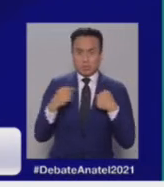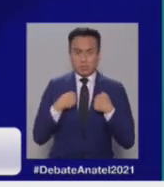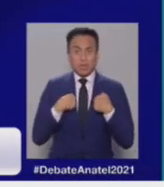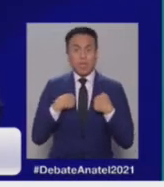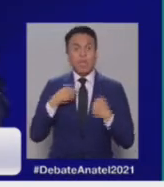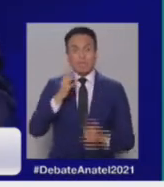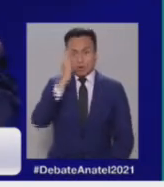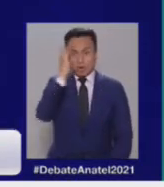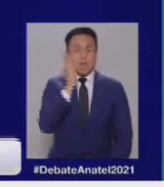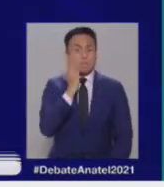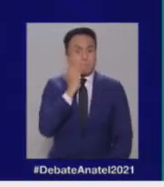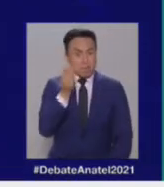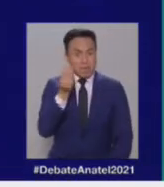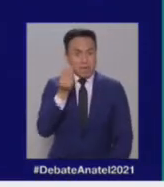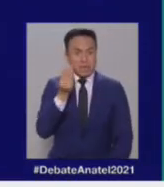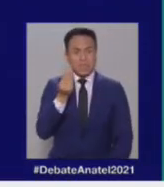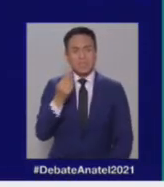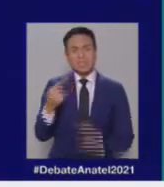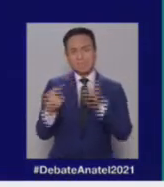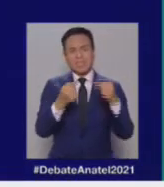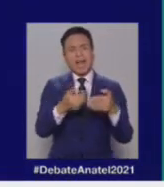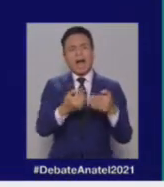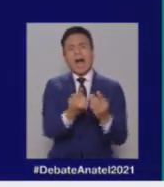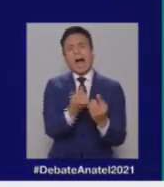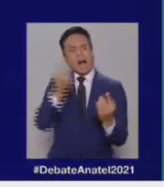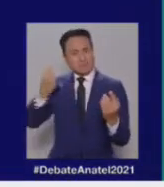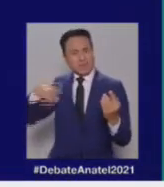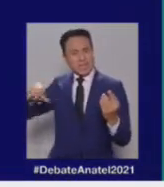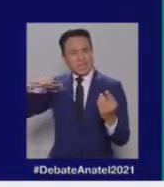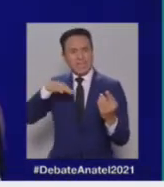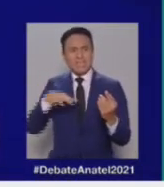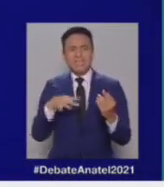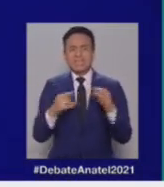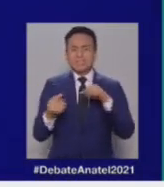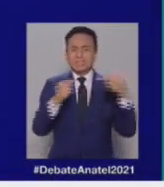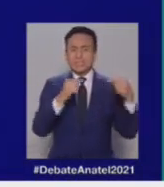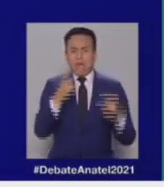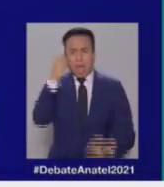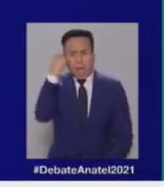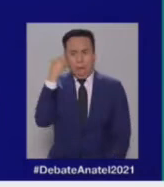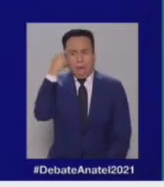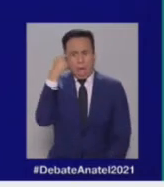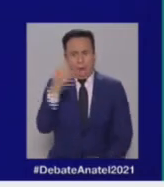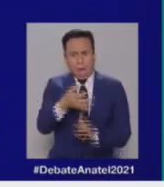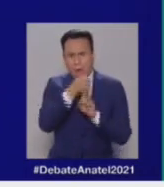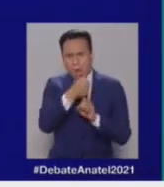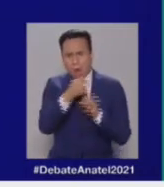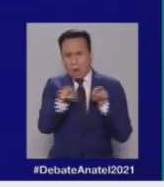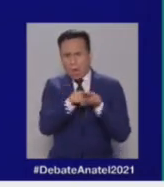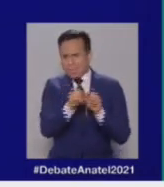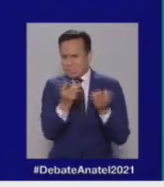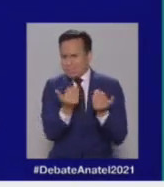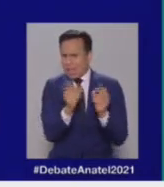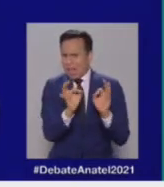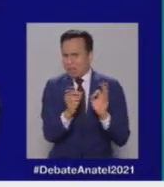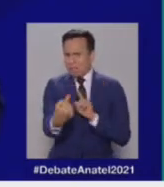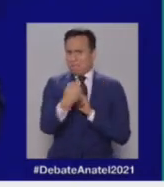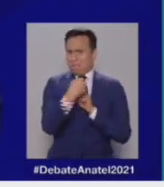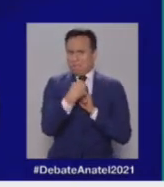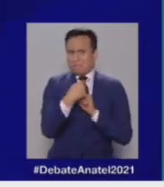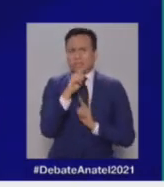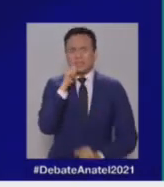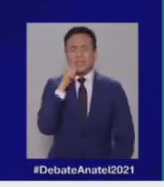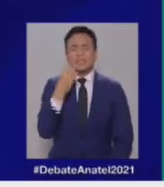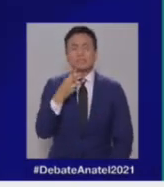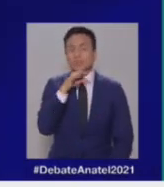José Antonio Kast, a quien lo llamó Doctor Miedo. A lo largo del programa, en total, fue una veintena de veces que nombró al candidato del Frente Social Cristiano de